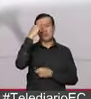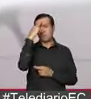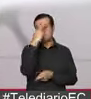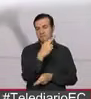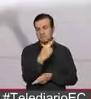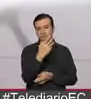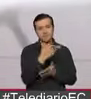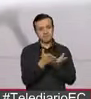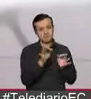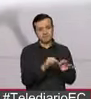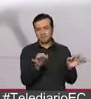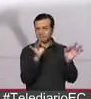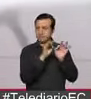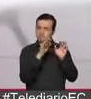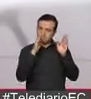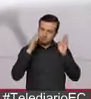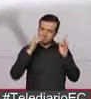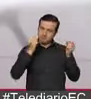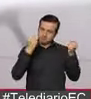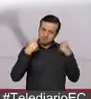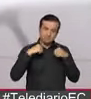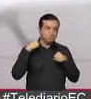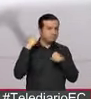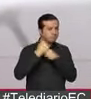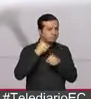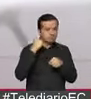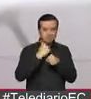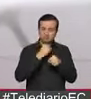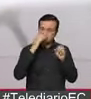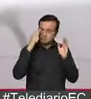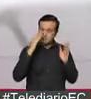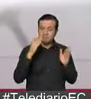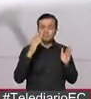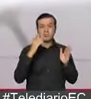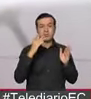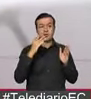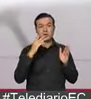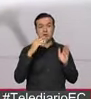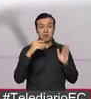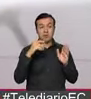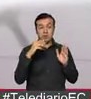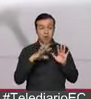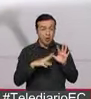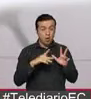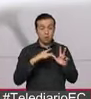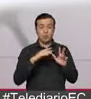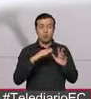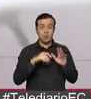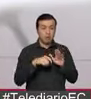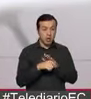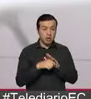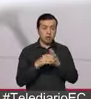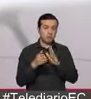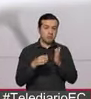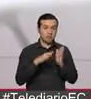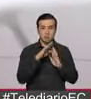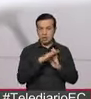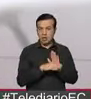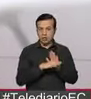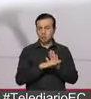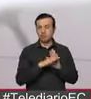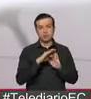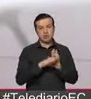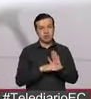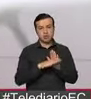trabajaremos para que cada vez existan menos incidentes en los cuales los ciudadanos aprecien que la